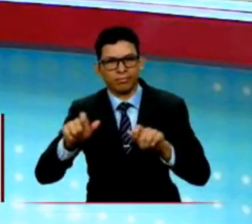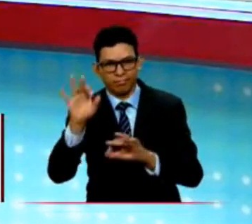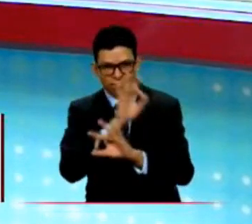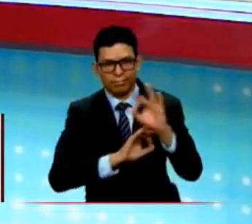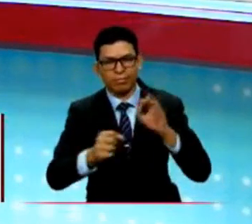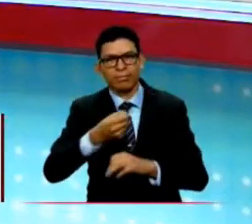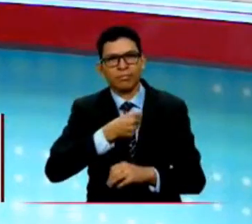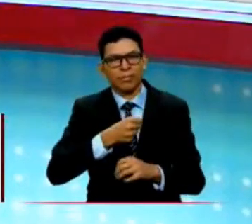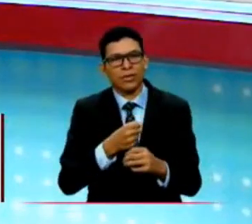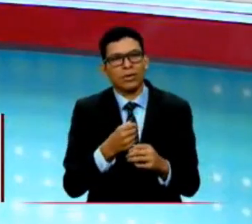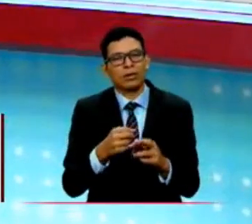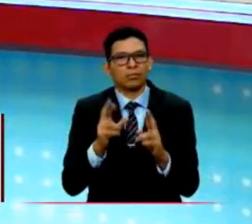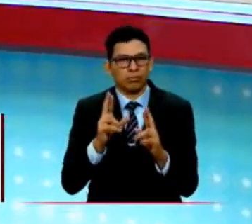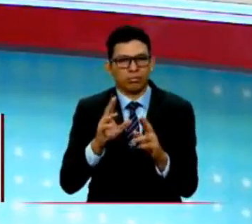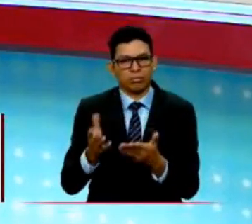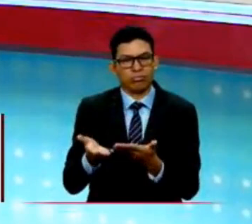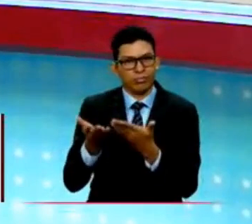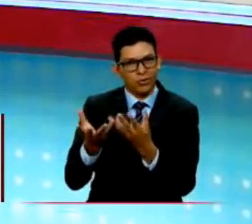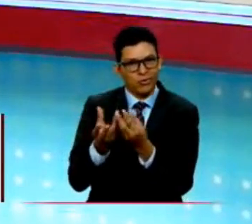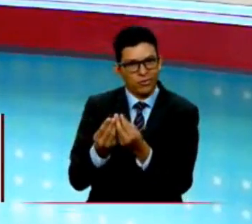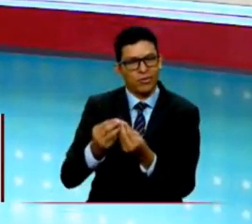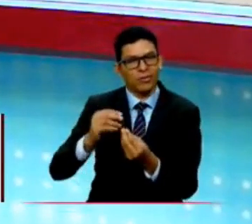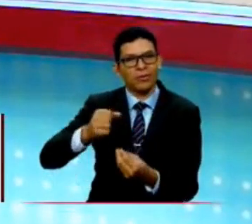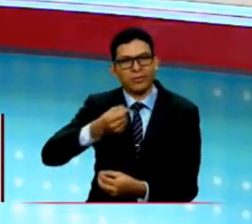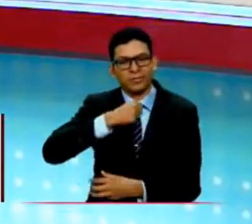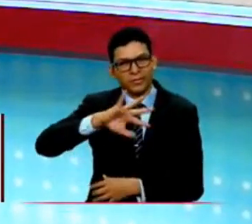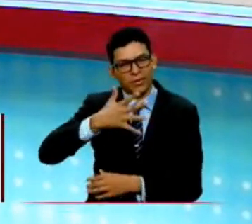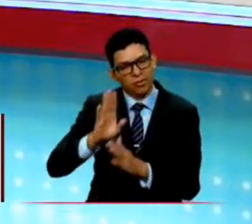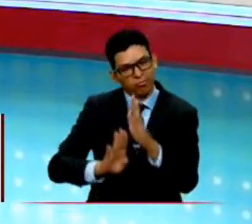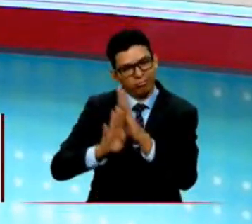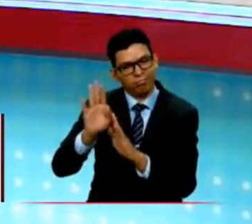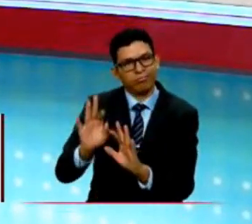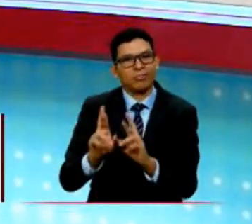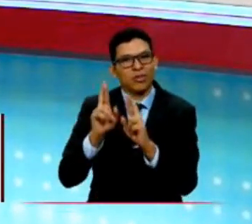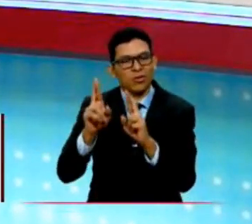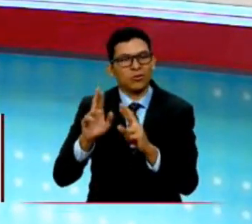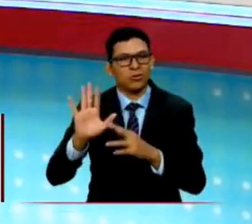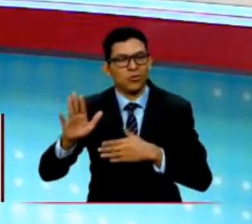Telepacífico Noticias deseamos a todo el equipo de Noti5 éxitos en este prometedor proceso.